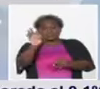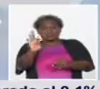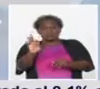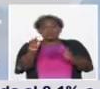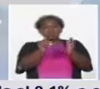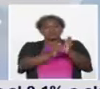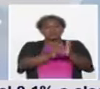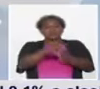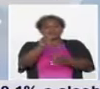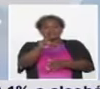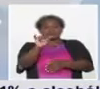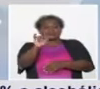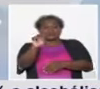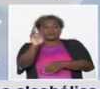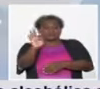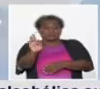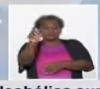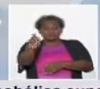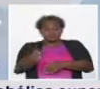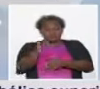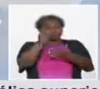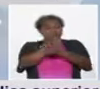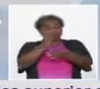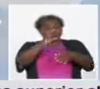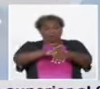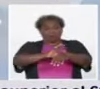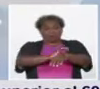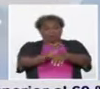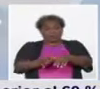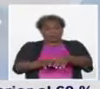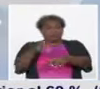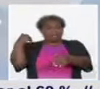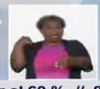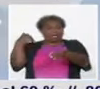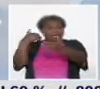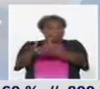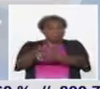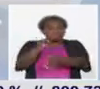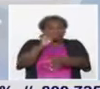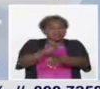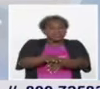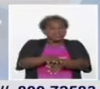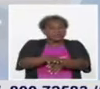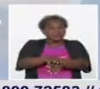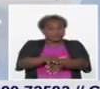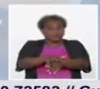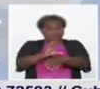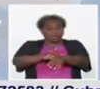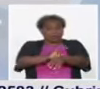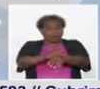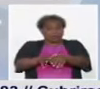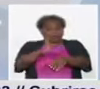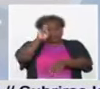118.168 pacientes diagnosticados desde el inicio de la transmisión, mantiene ingresado